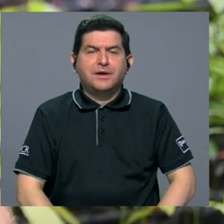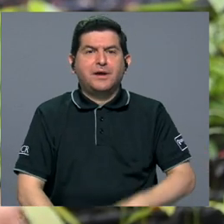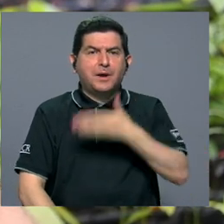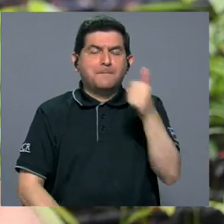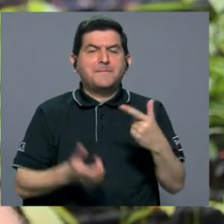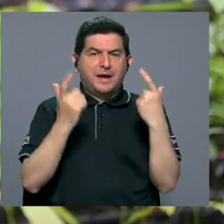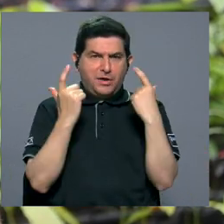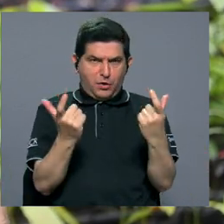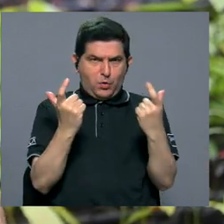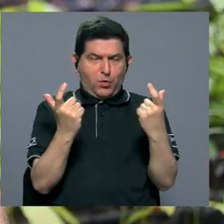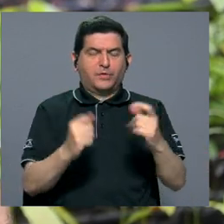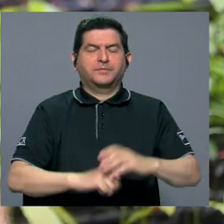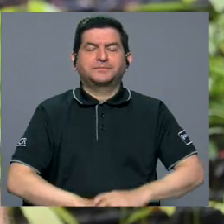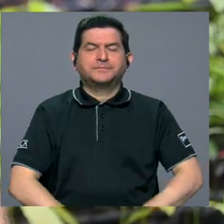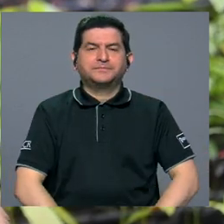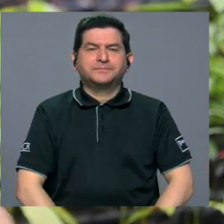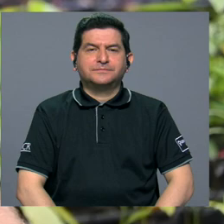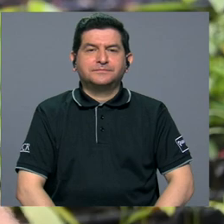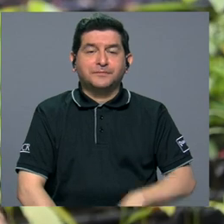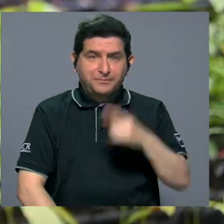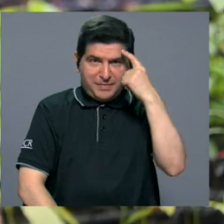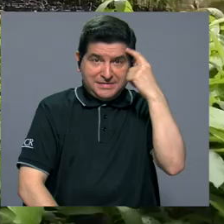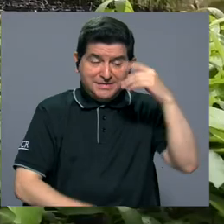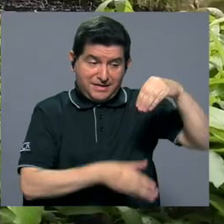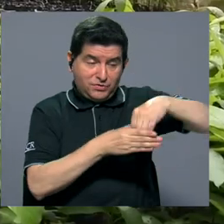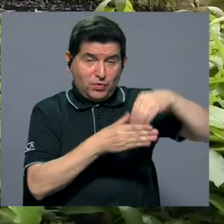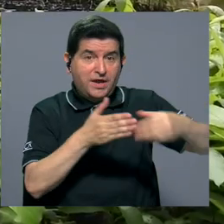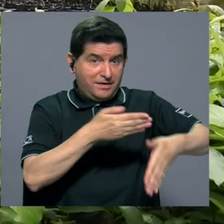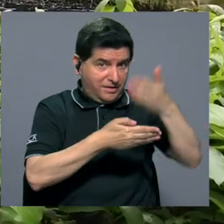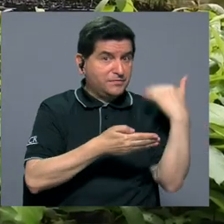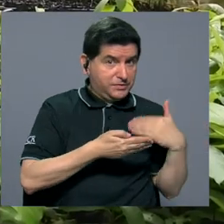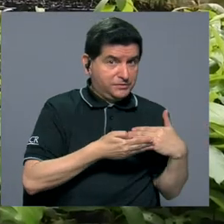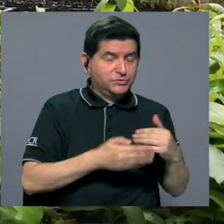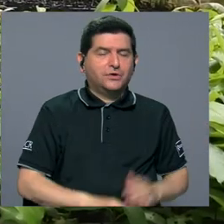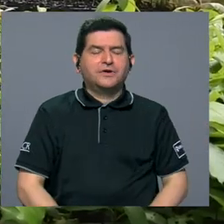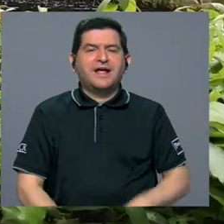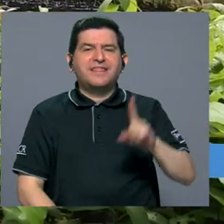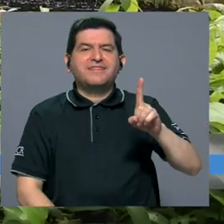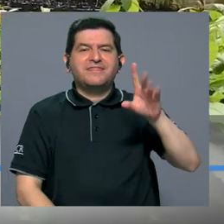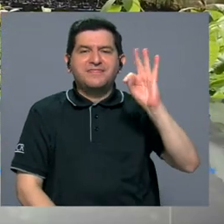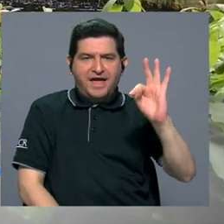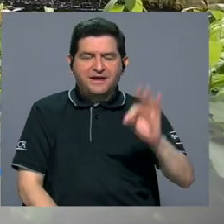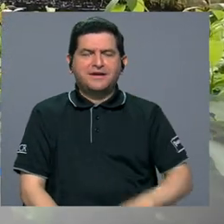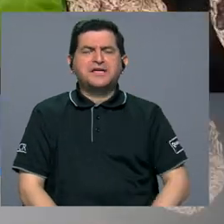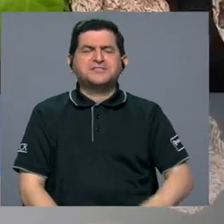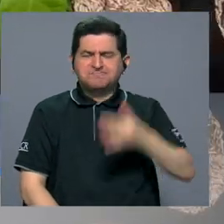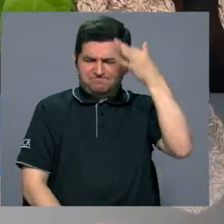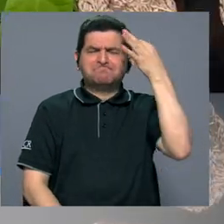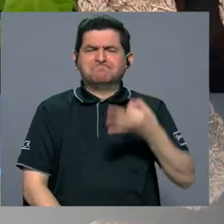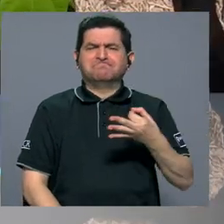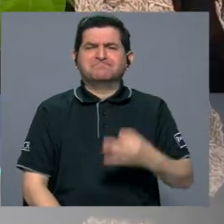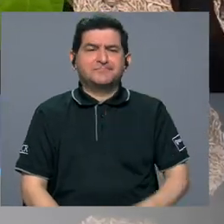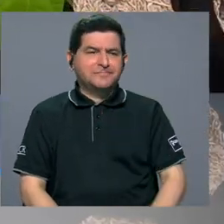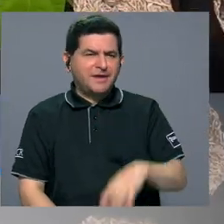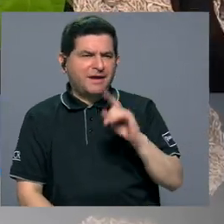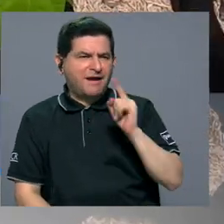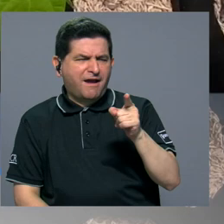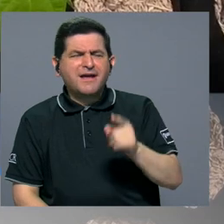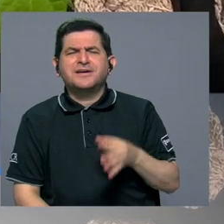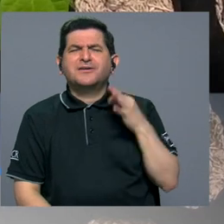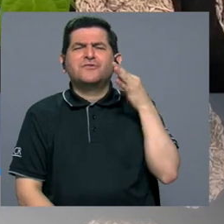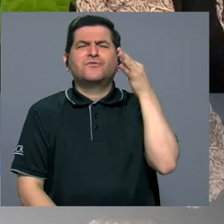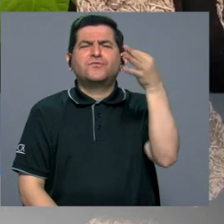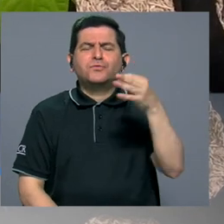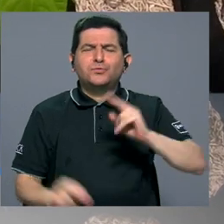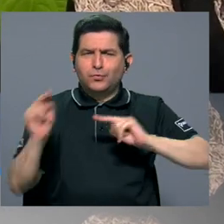mayores ganancias, mayores rendimientos, ¿verdad?, en la inversión que hagan. Don Denis Trejos está convencido de que este es el